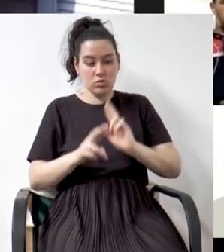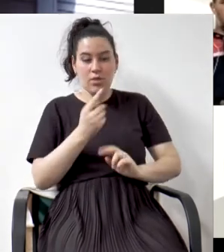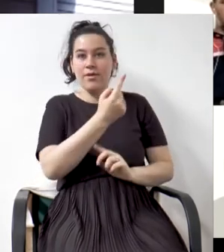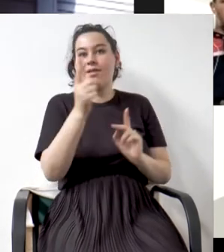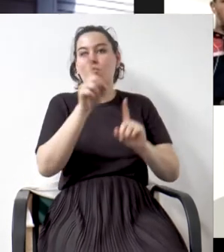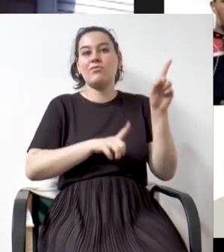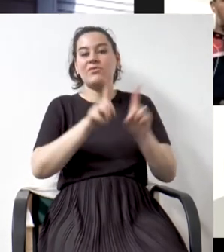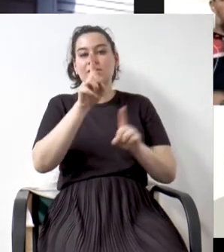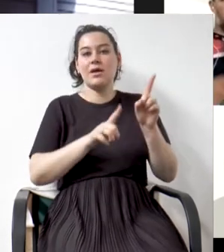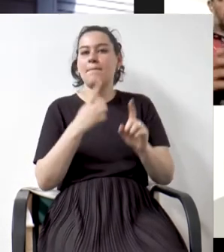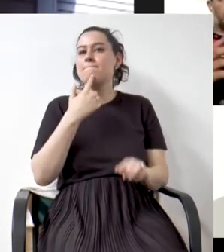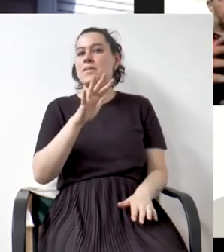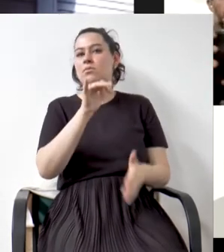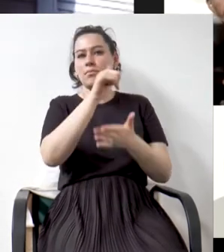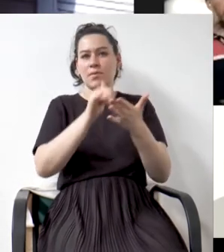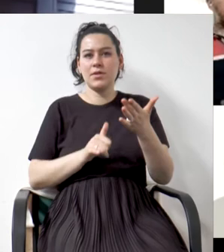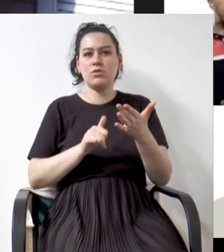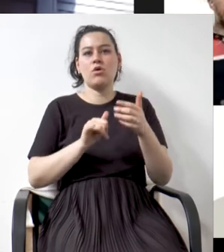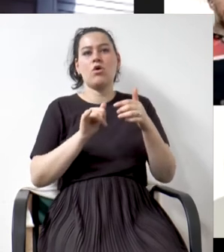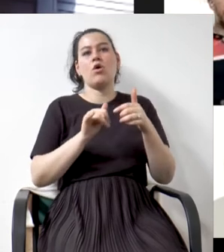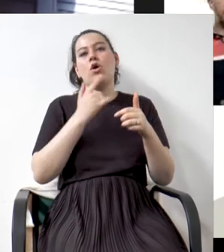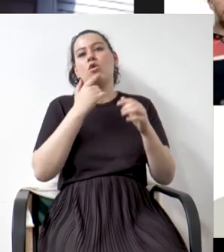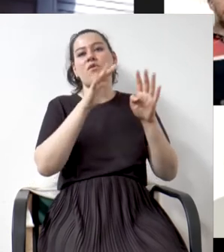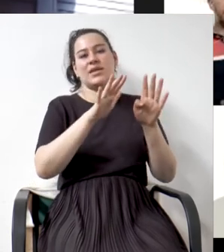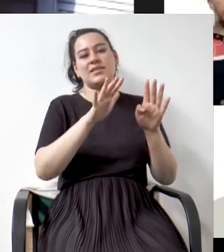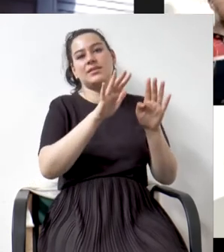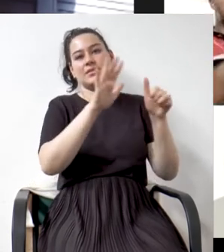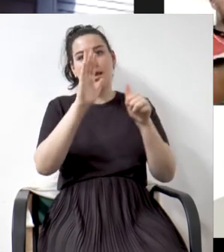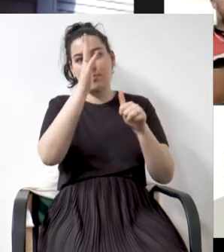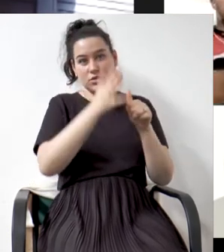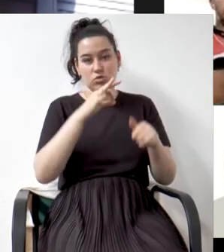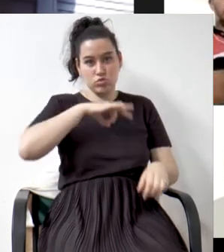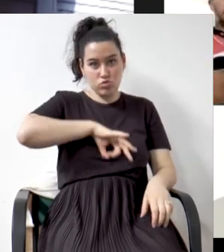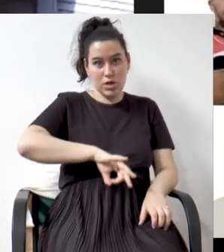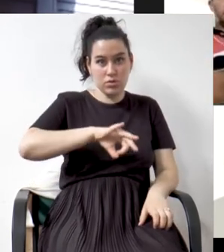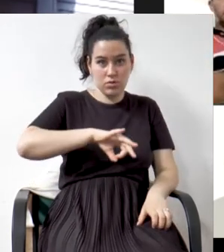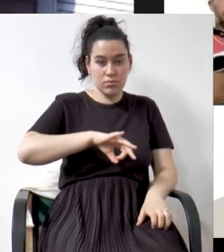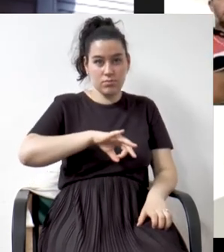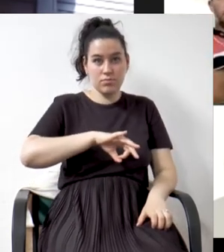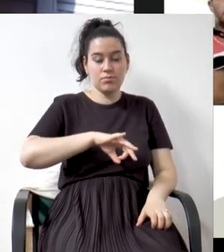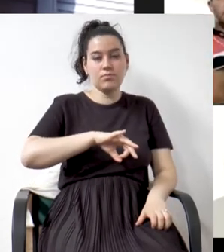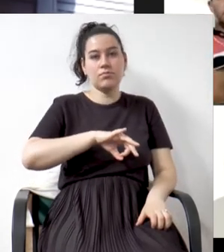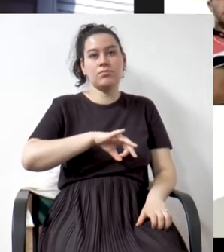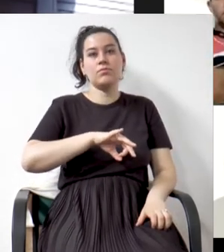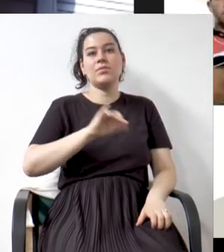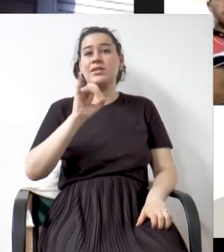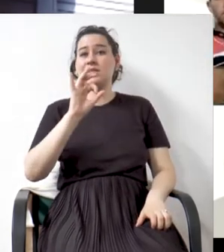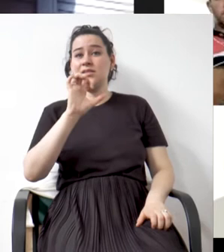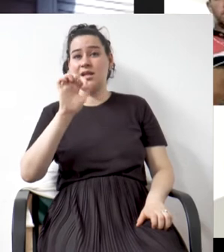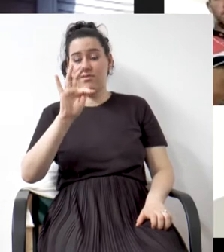universidad, el promedio de la universidad es 96% destinado a sueldos en relación a gastos e inversiones, y el ICEF